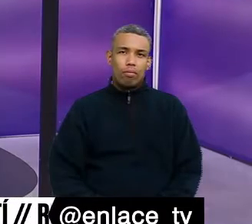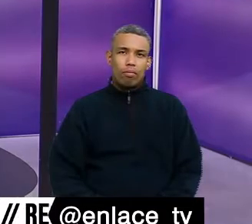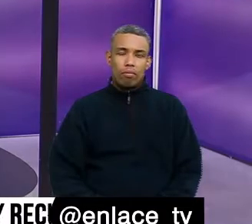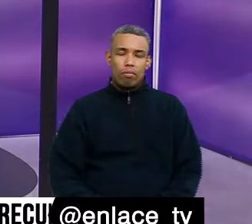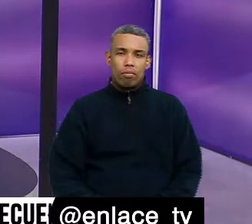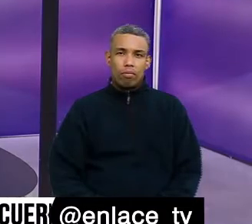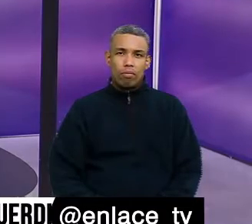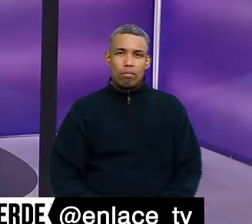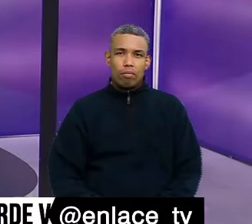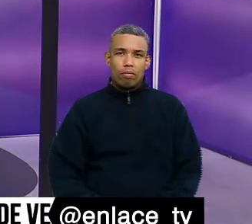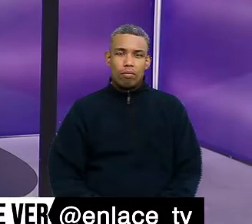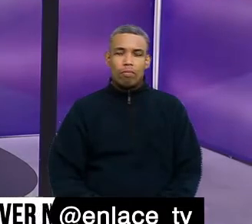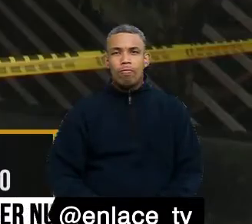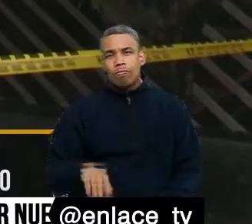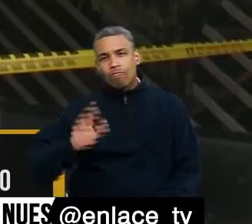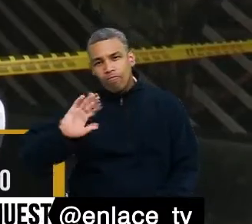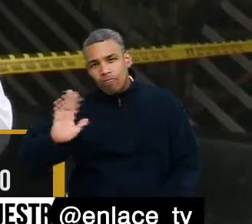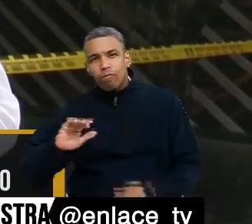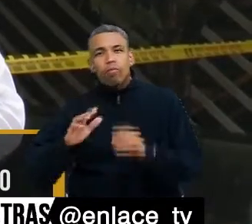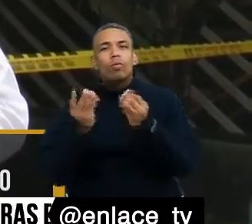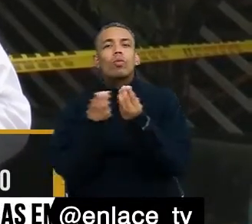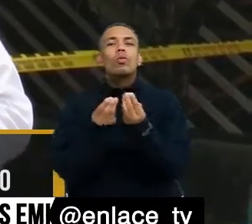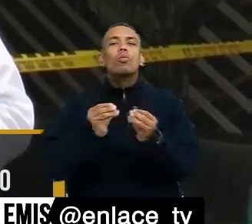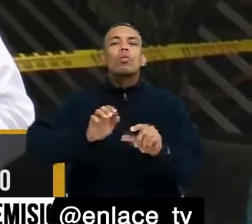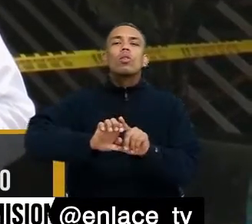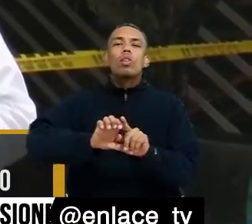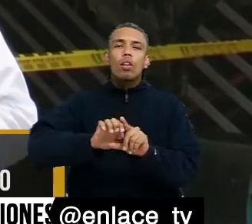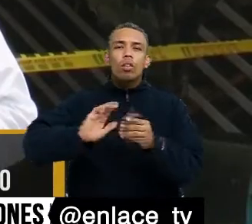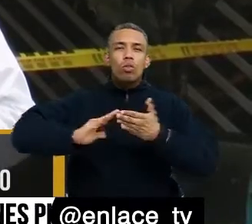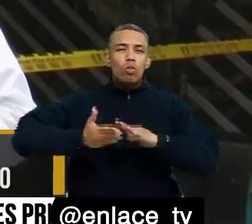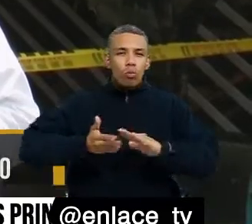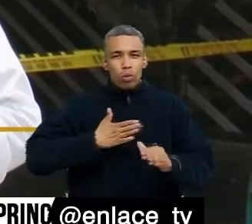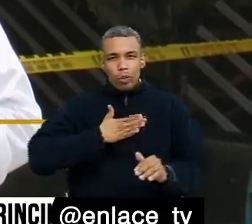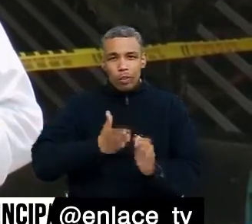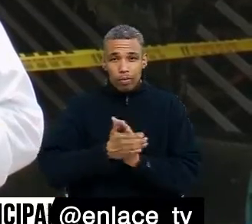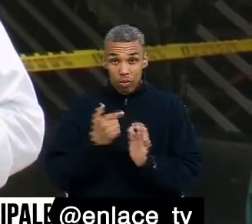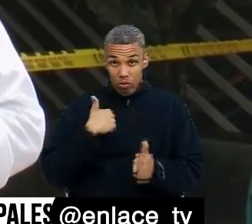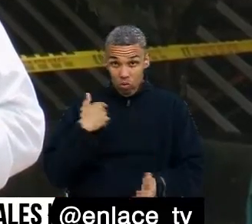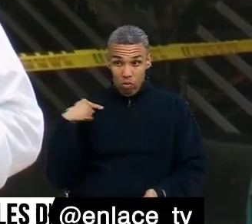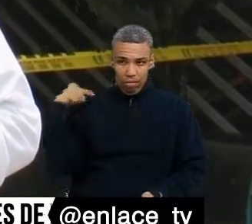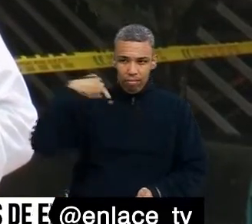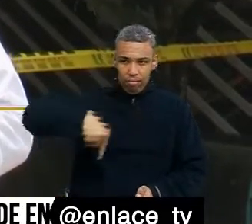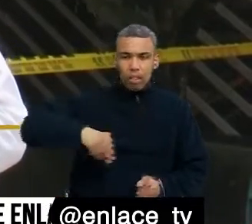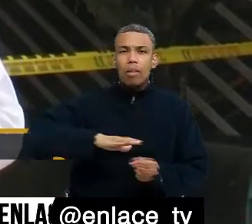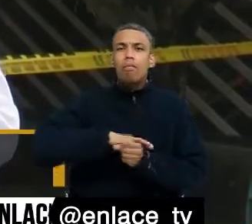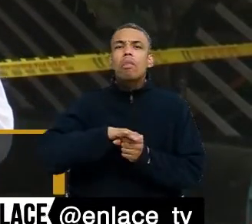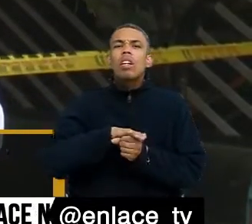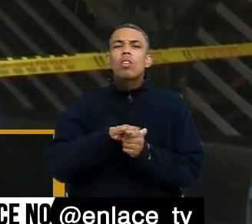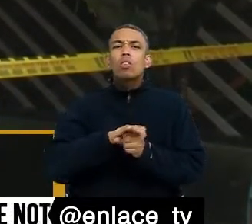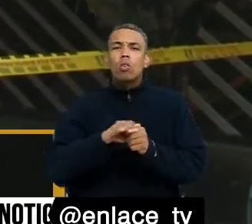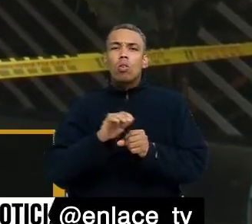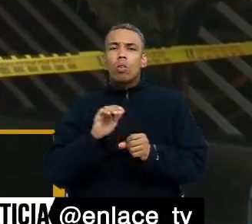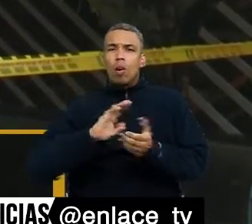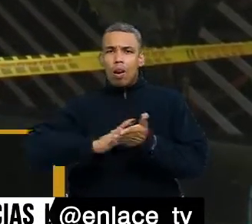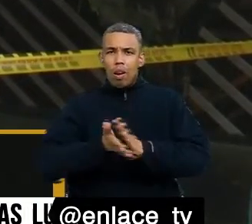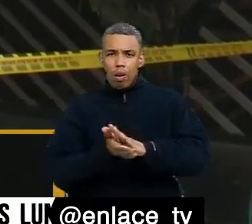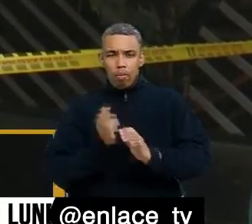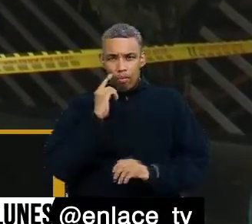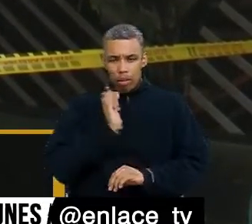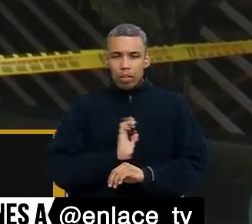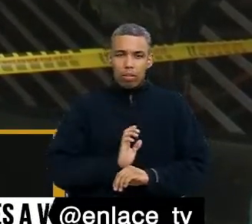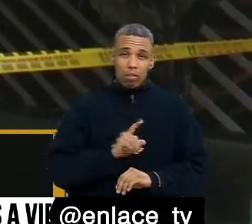Saludos compañeros en estudios, amables de la audiencia de Enlace Noticias. Nos encontramos en el barrio La Paz, calle 36A con 75,